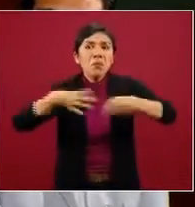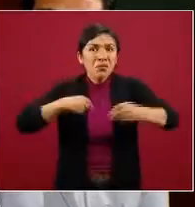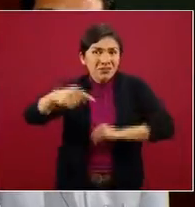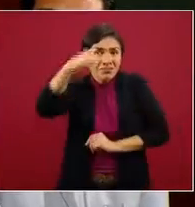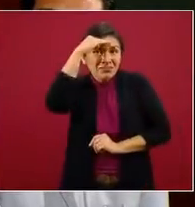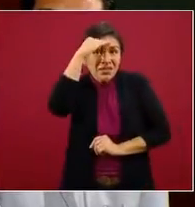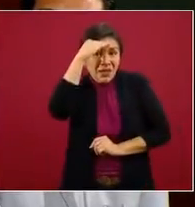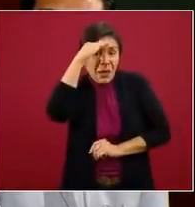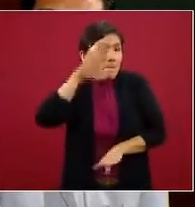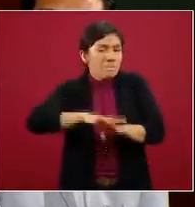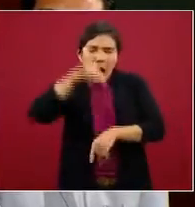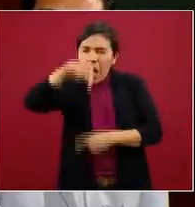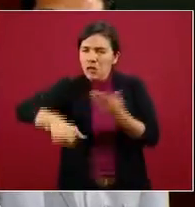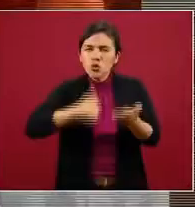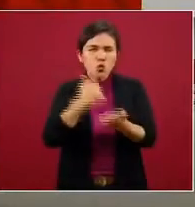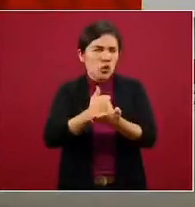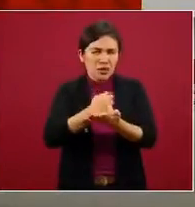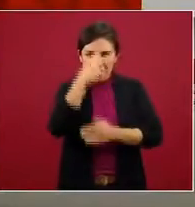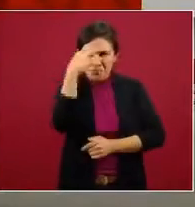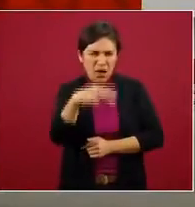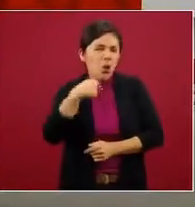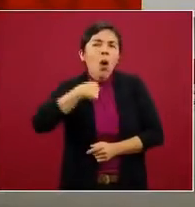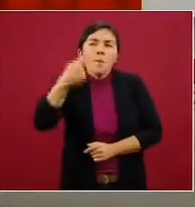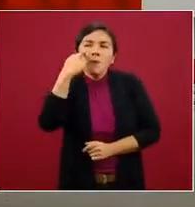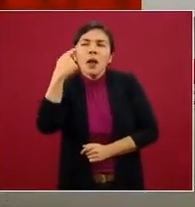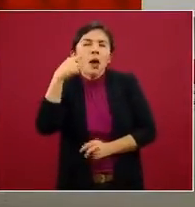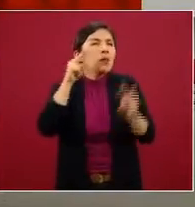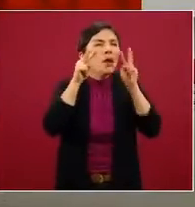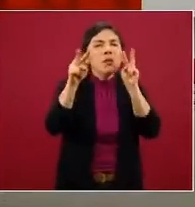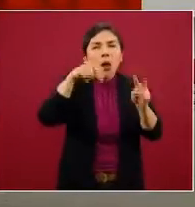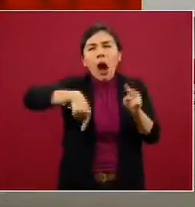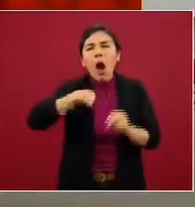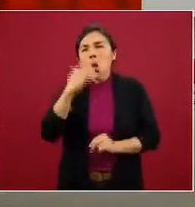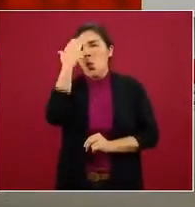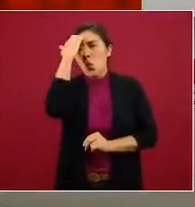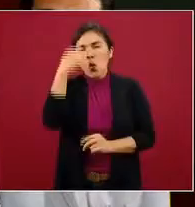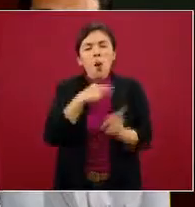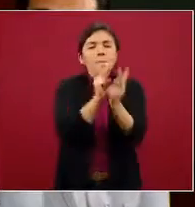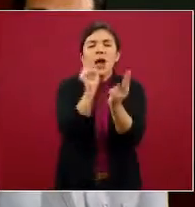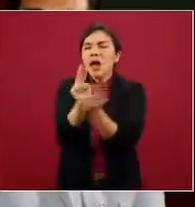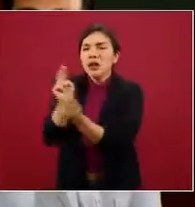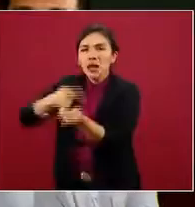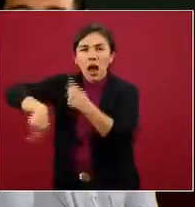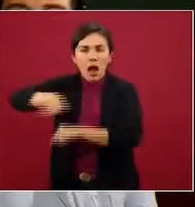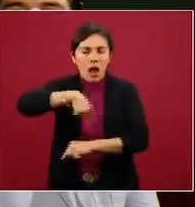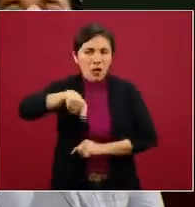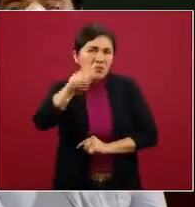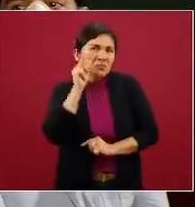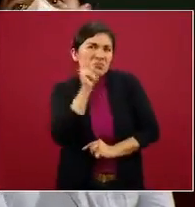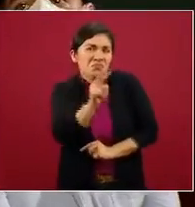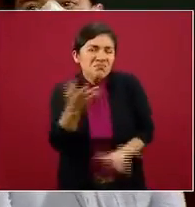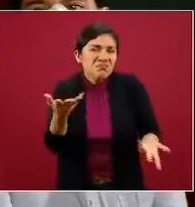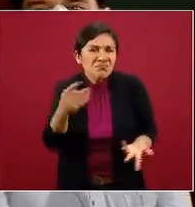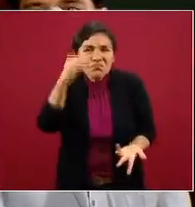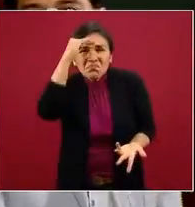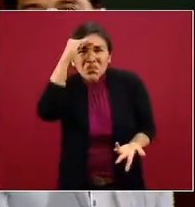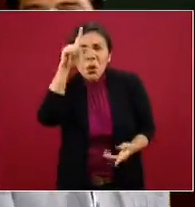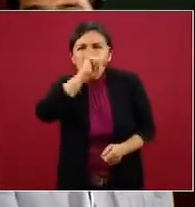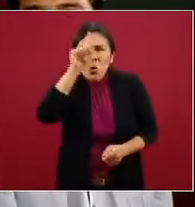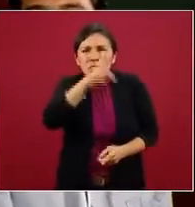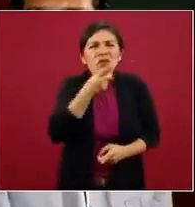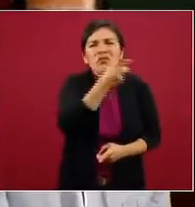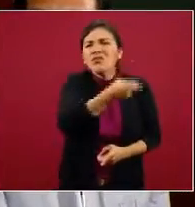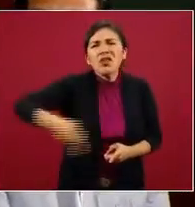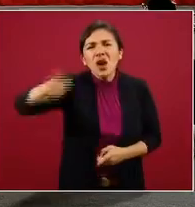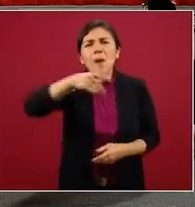contagios, particularmente en la ciudad, que es lo que conocemos, que es lo que habitamos, que somos avecindados de esta misma todos nosotros? ¿Qué consejo